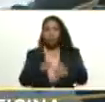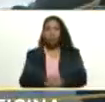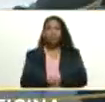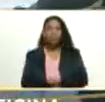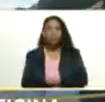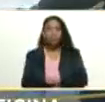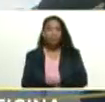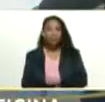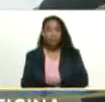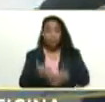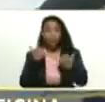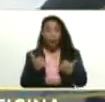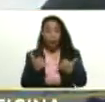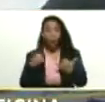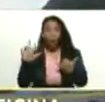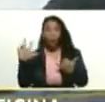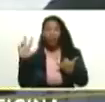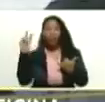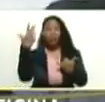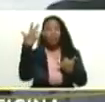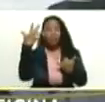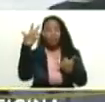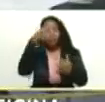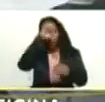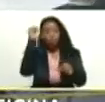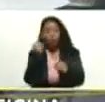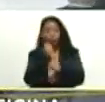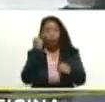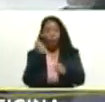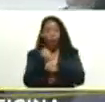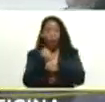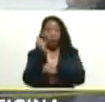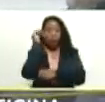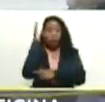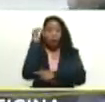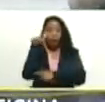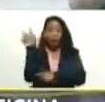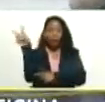Y ahora hemos tenido la tercera jornada de trabajo directa aquí en Venezuela.